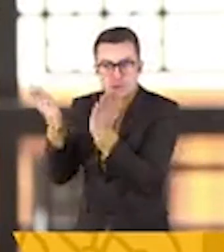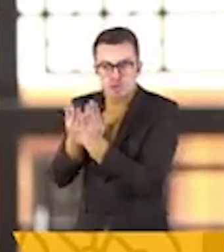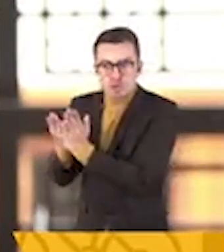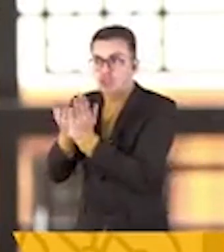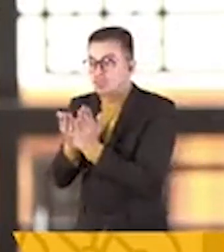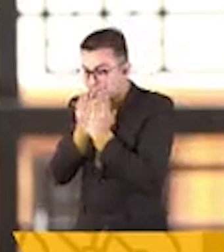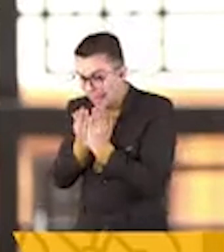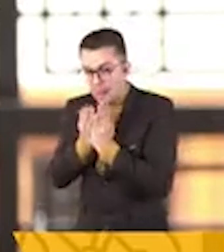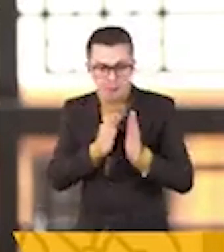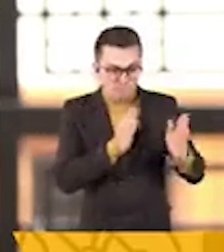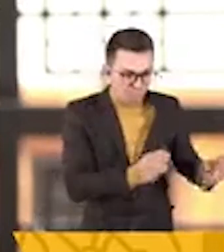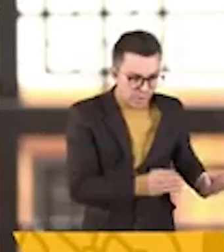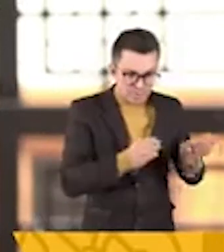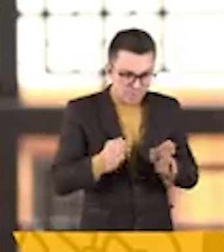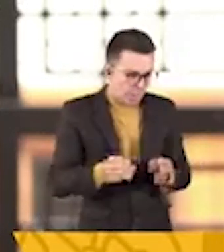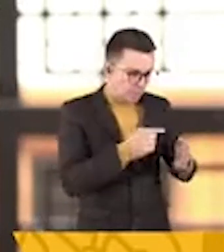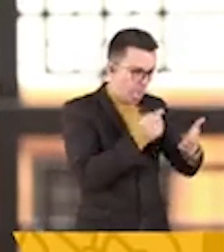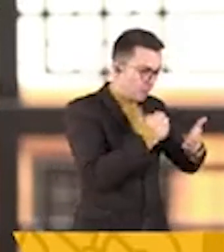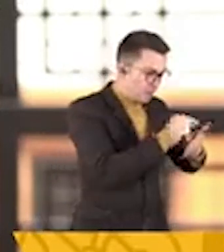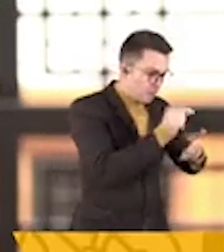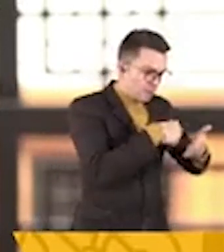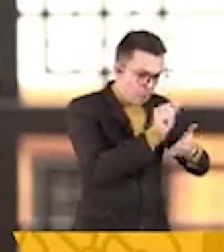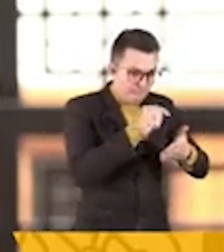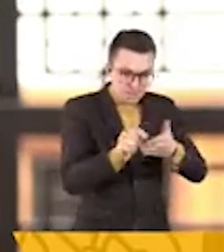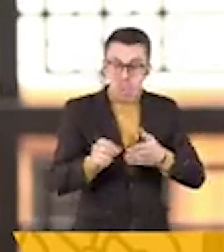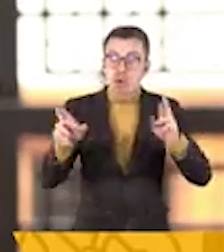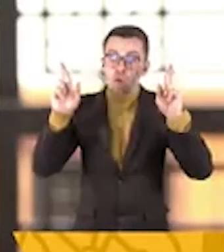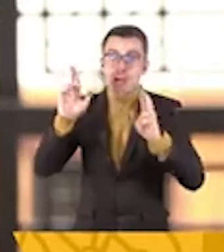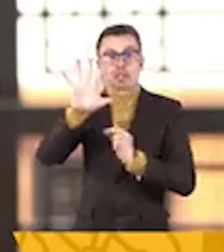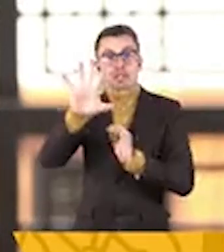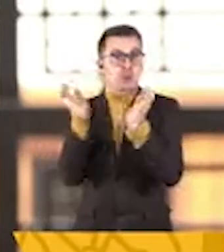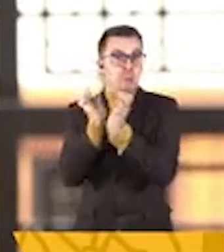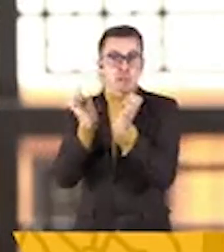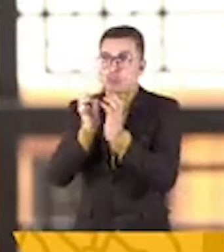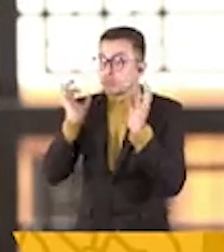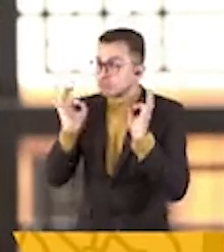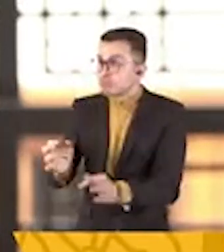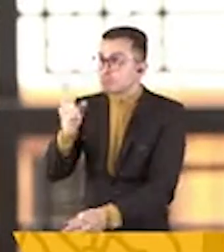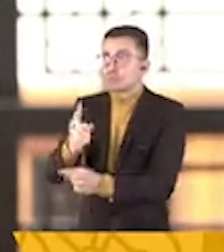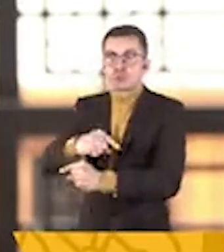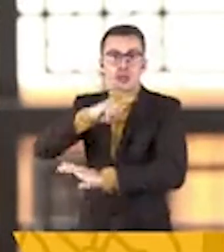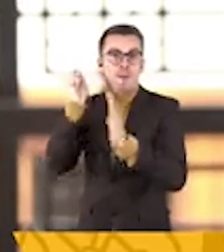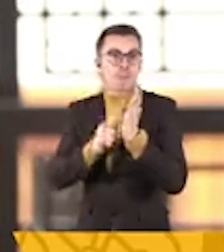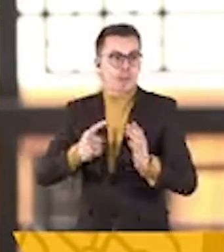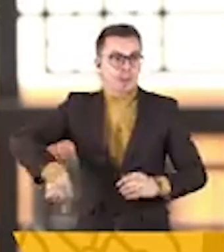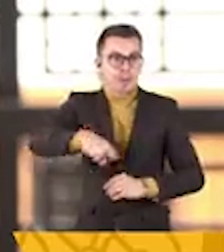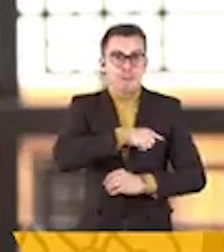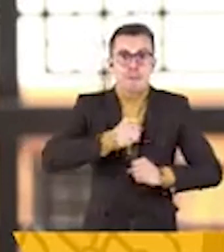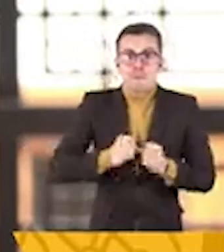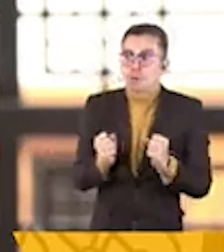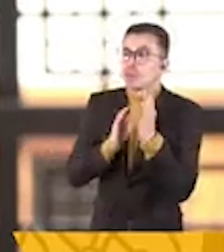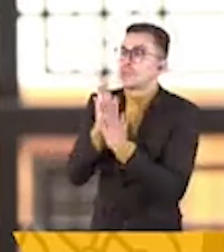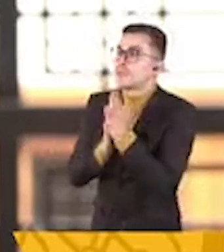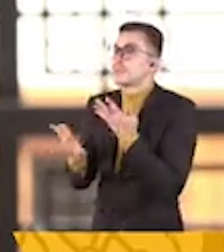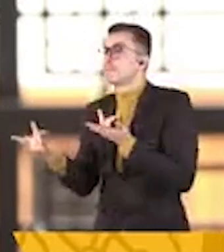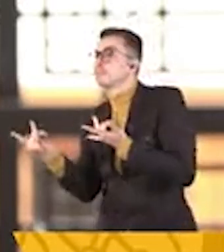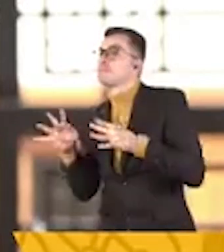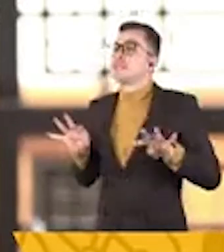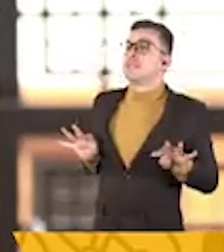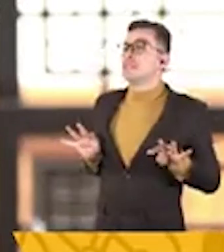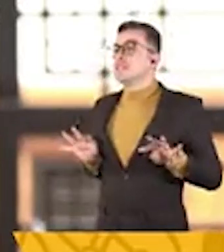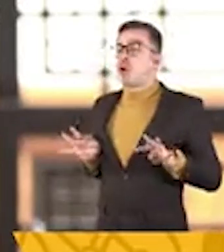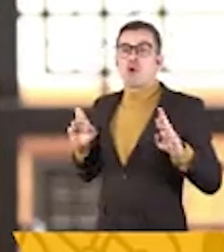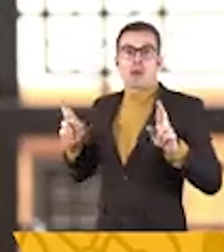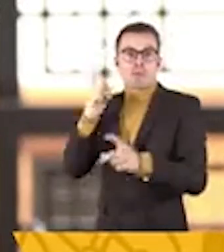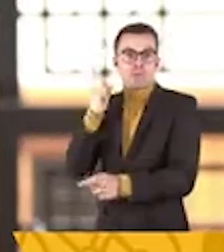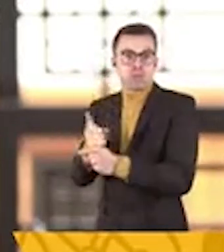estudios y diseños definitivos. Espero que cumplan el 5 de mayo. Bogotá espera que cumplan, pero si no, también quiero